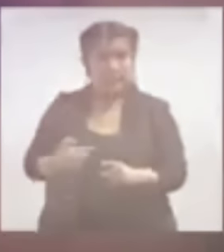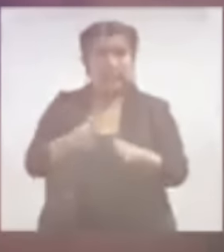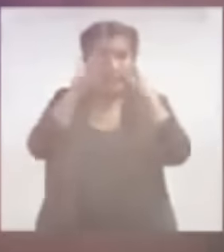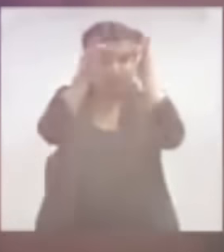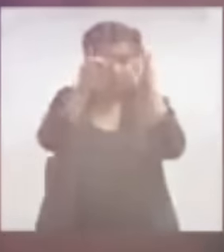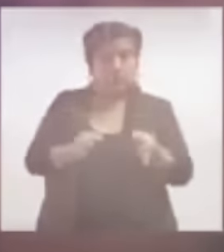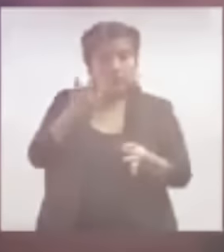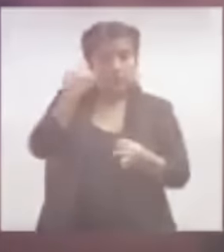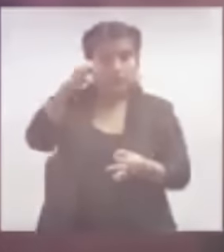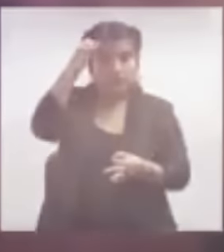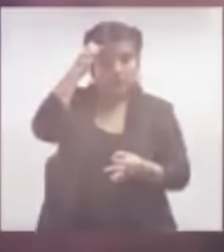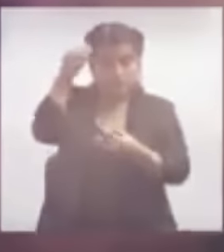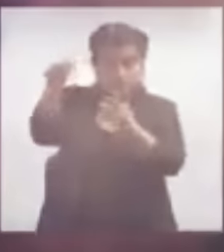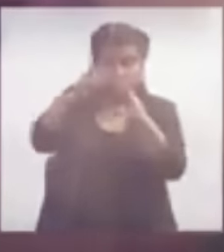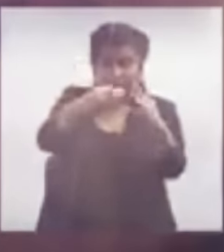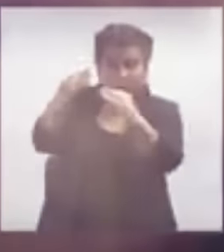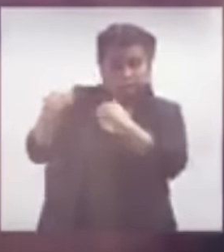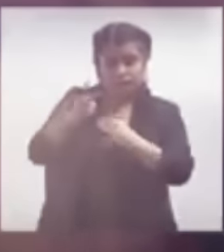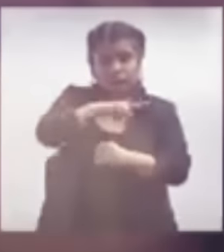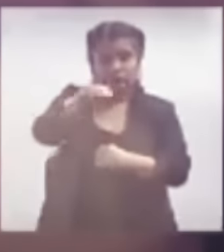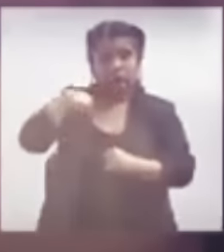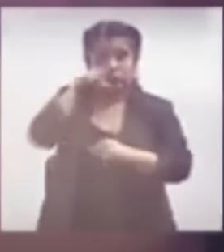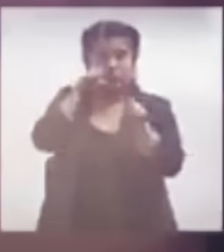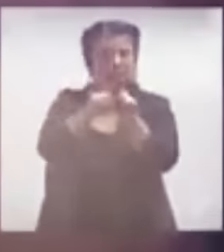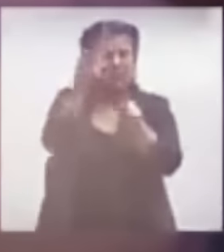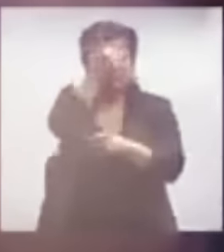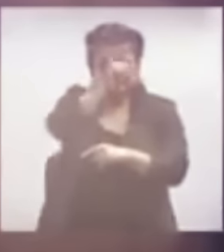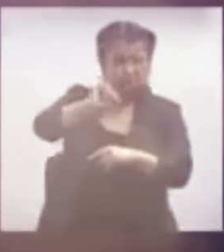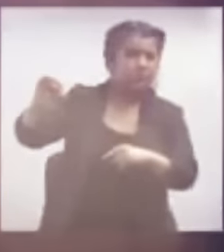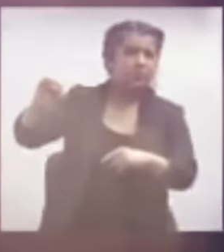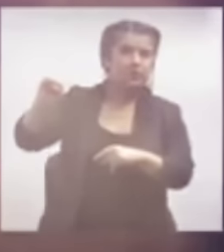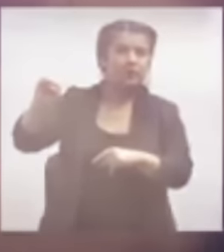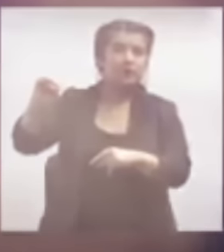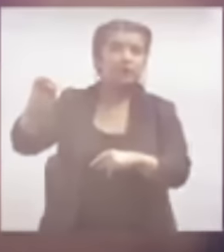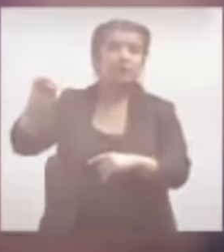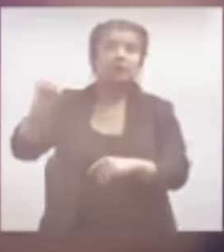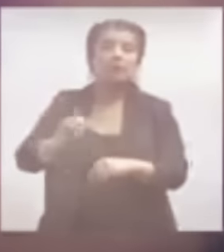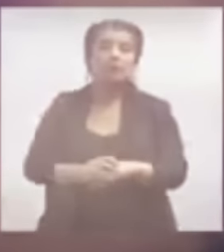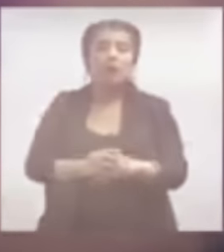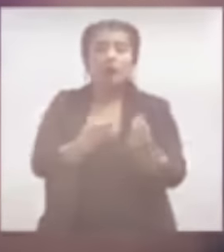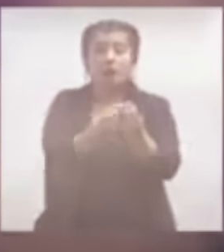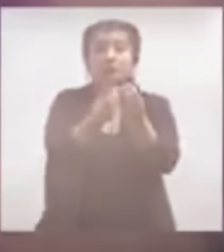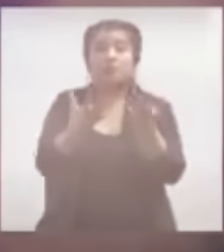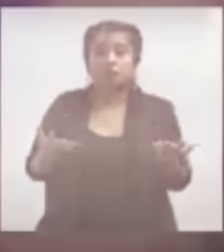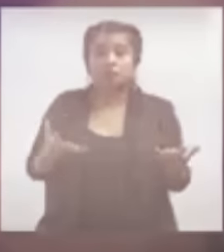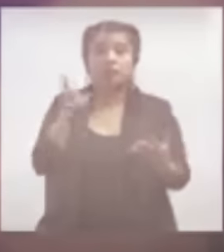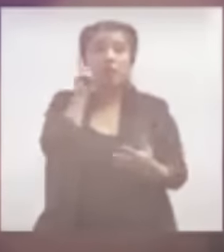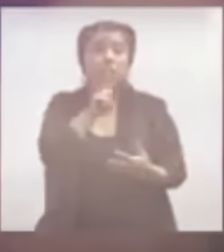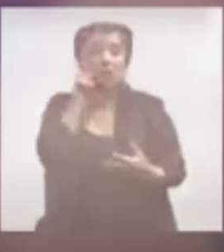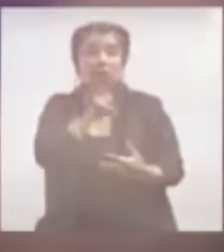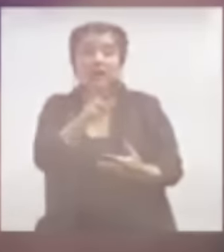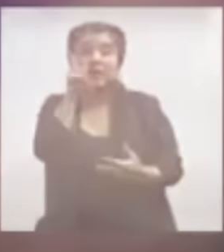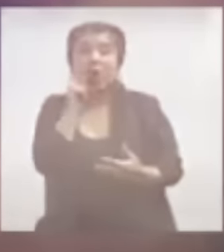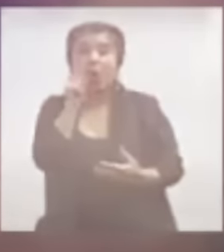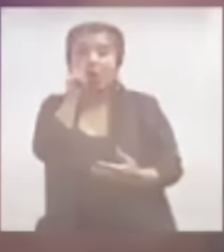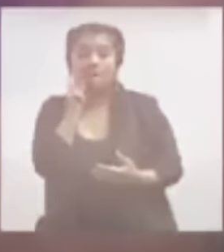al que llegó con nosotros, sino también le está dando la espalda a muchos jóvenes,